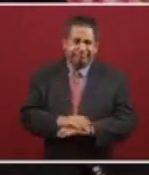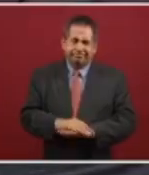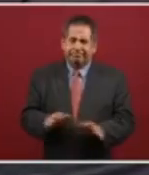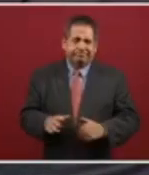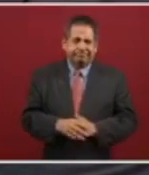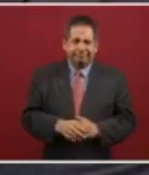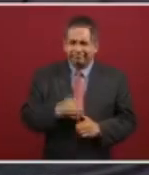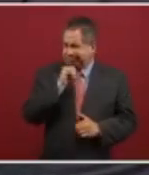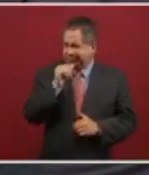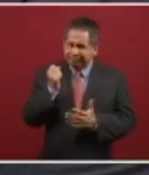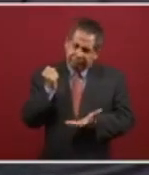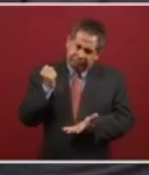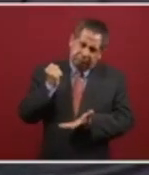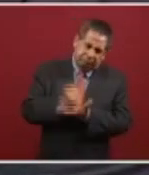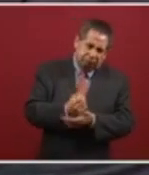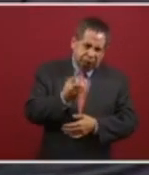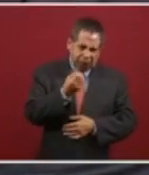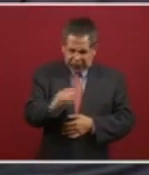nada por la fuerza,